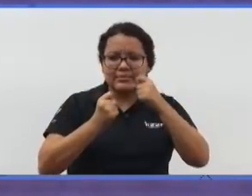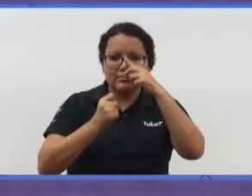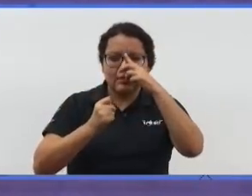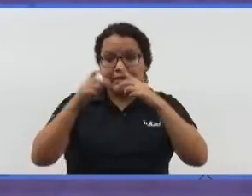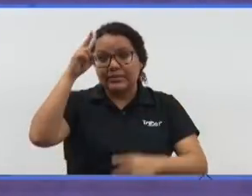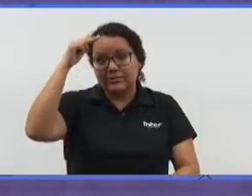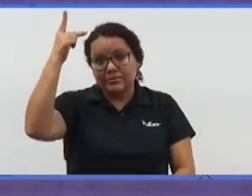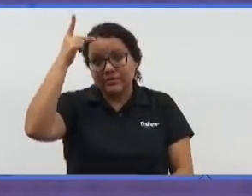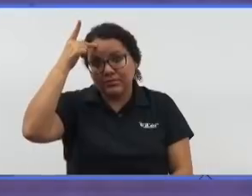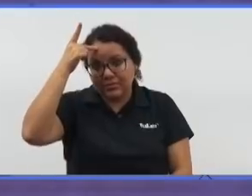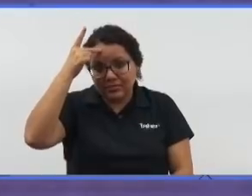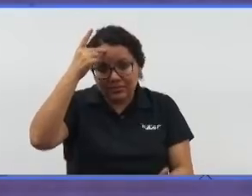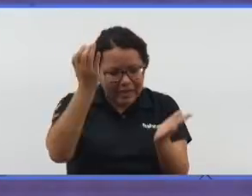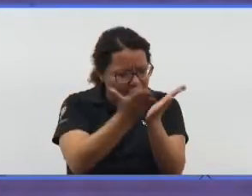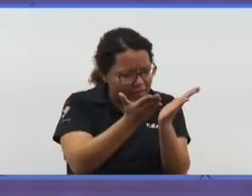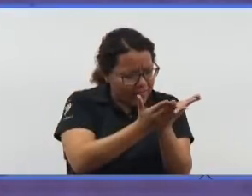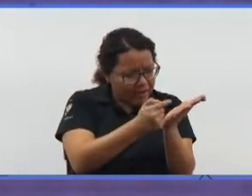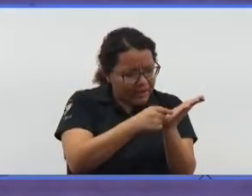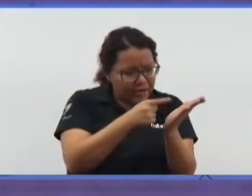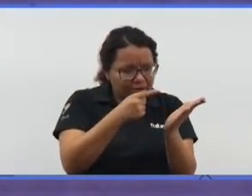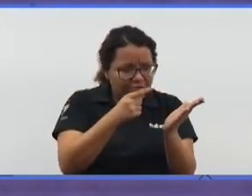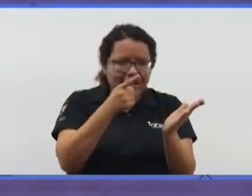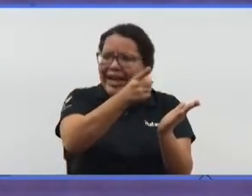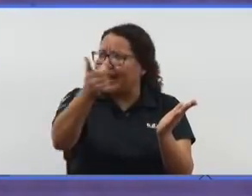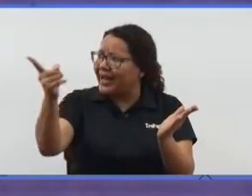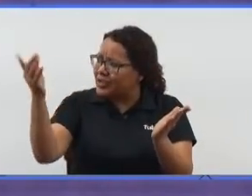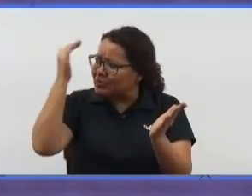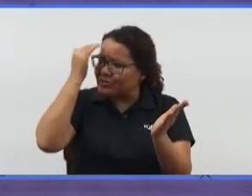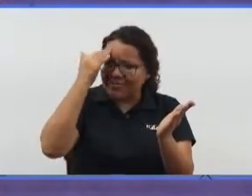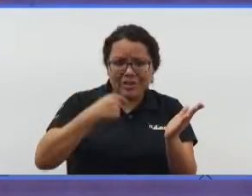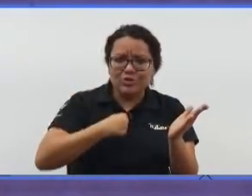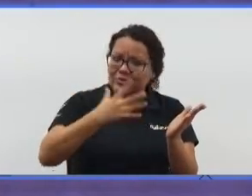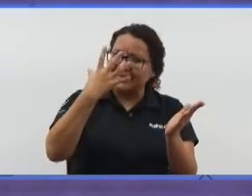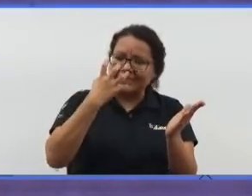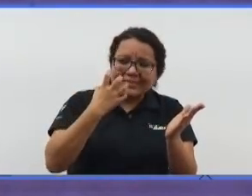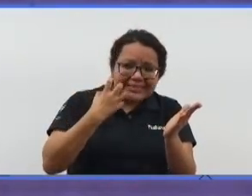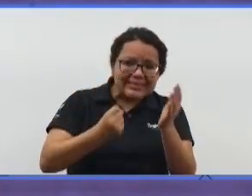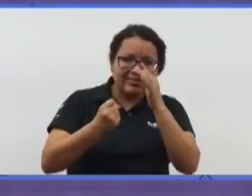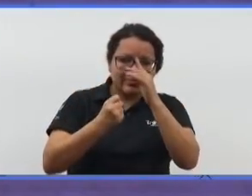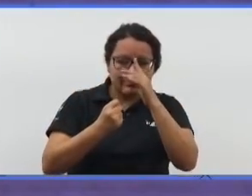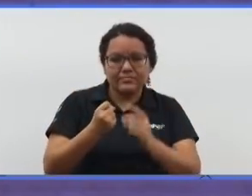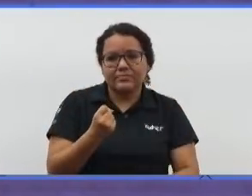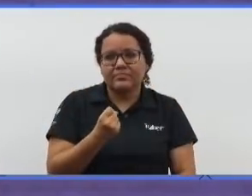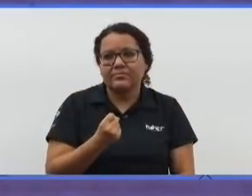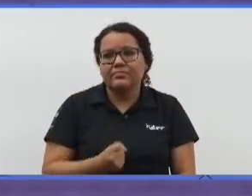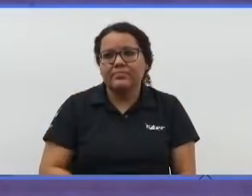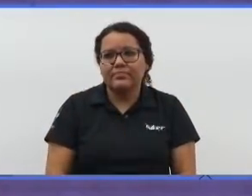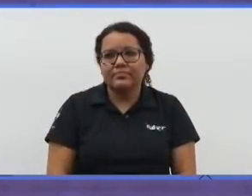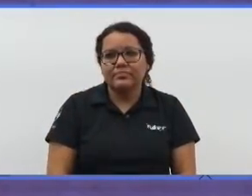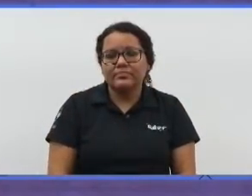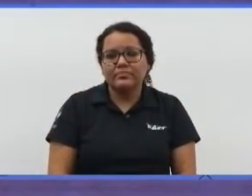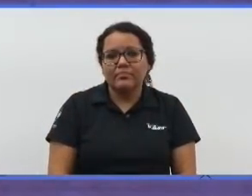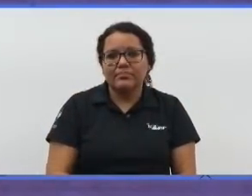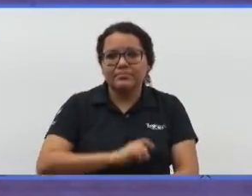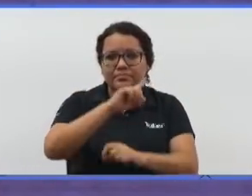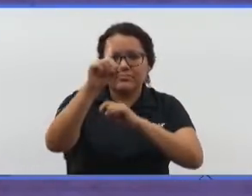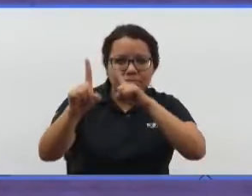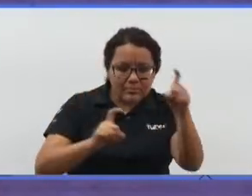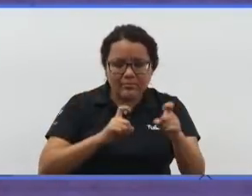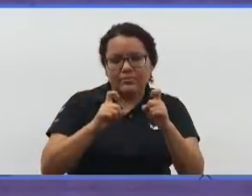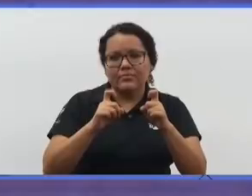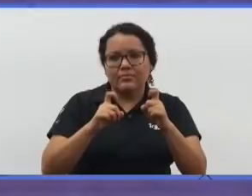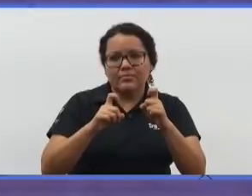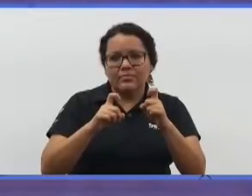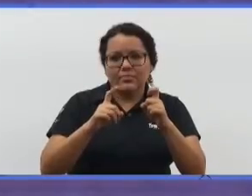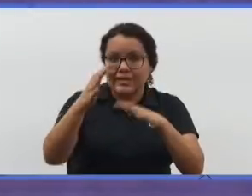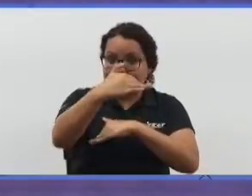todos escuchen lo que yo tengo qué es lo primero que usted hace cuando le